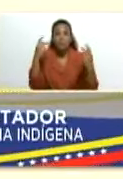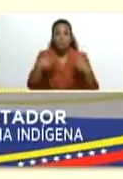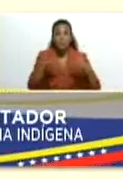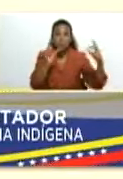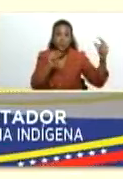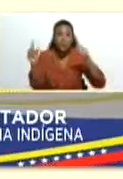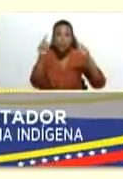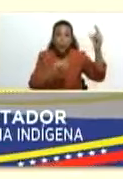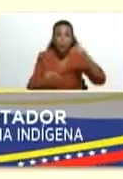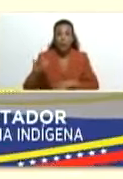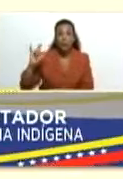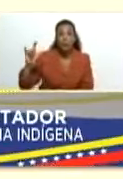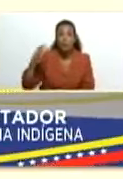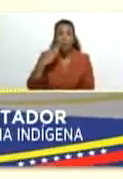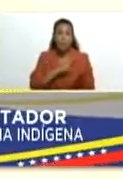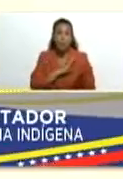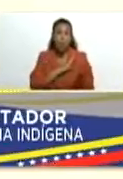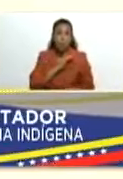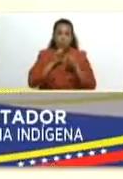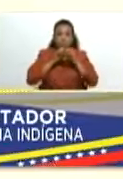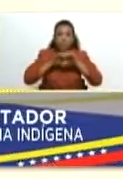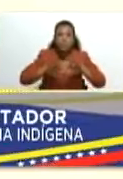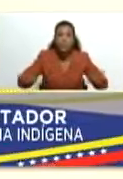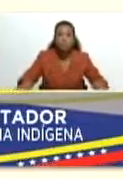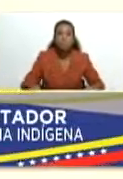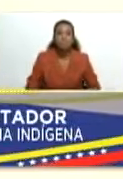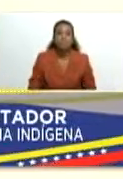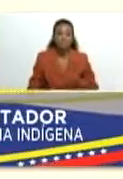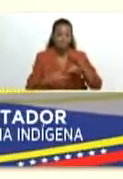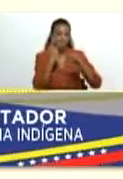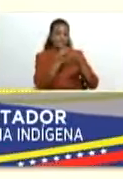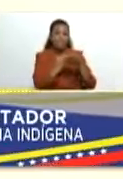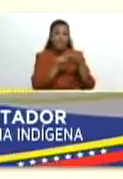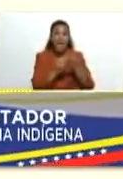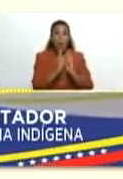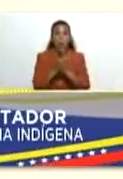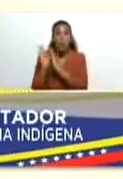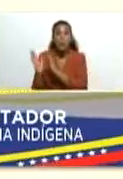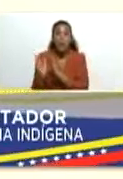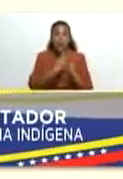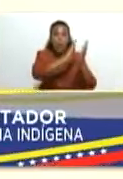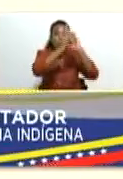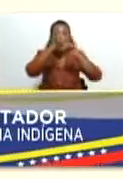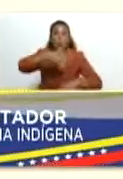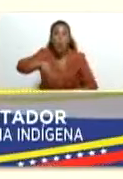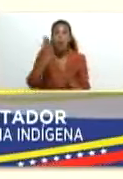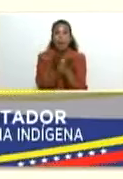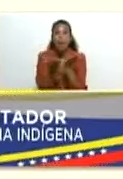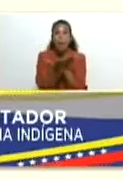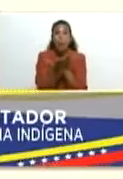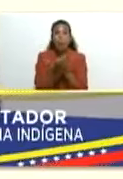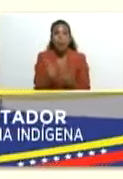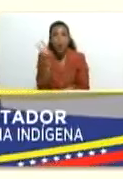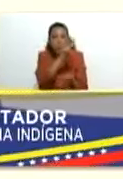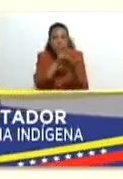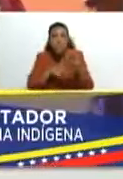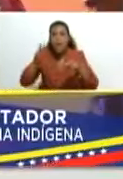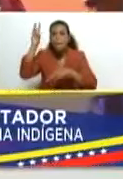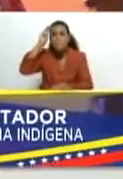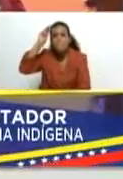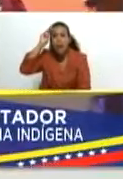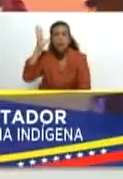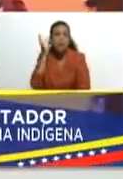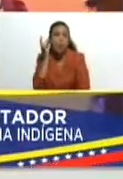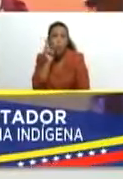¿Ah? Vamos a multiplicar este libro. Imagínate que todos estos libros lleguen a la biblioteca de todas las escuelas y lo lean los maestros y las